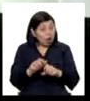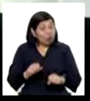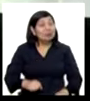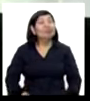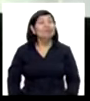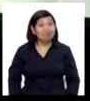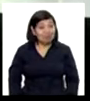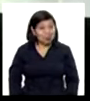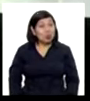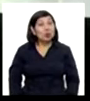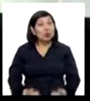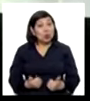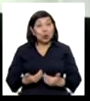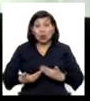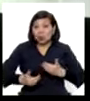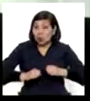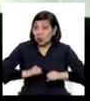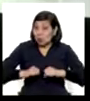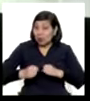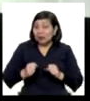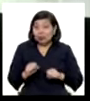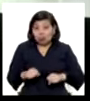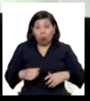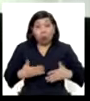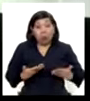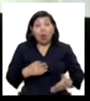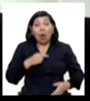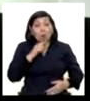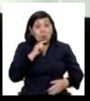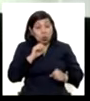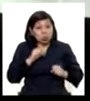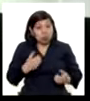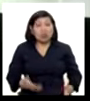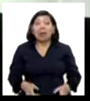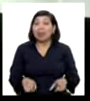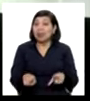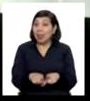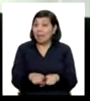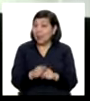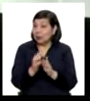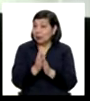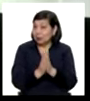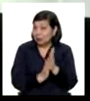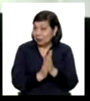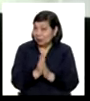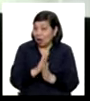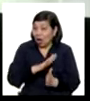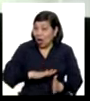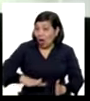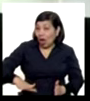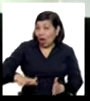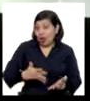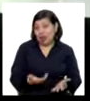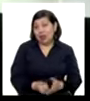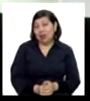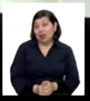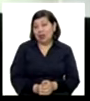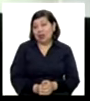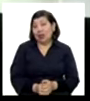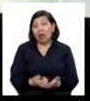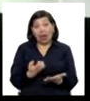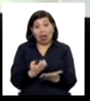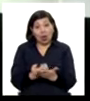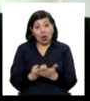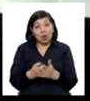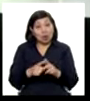Así entonces es. Es un efecto dinamizador que empodera a las mujeres y que también beneficia, pues, ¿no?, a toda la